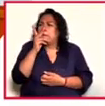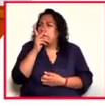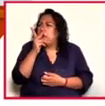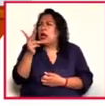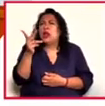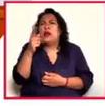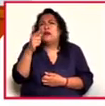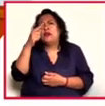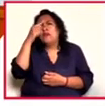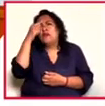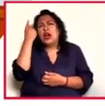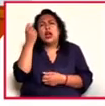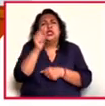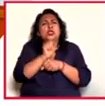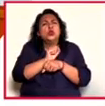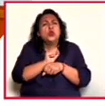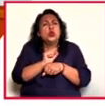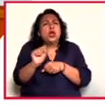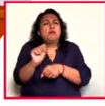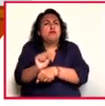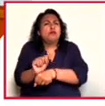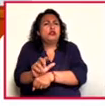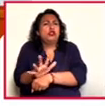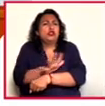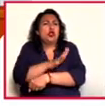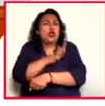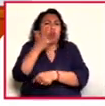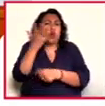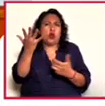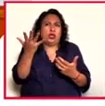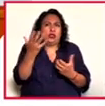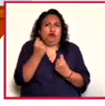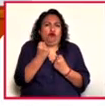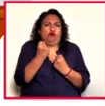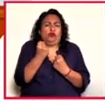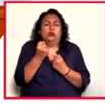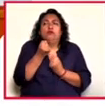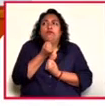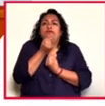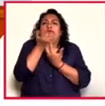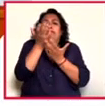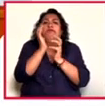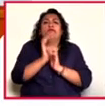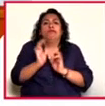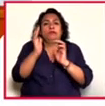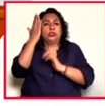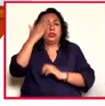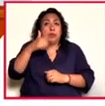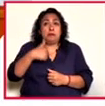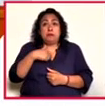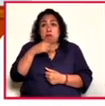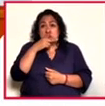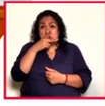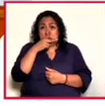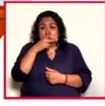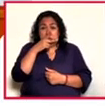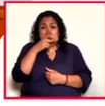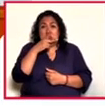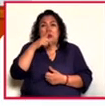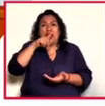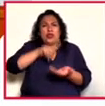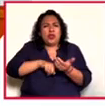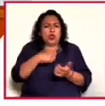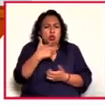y simples emociones muy fuertes y sentidas. Mi papá traía en los genes esa facilidad